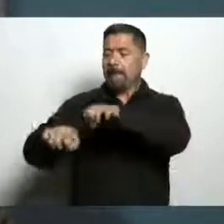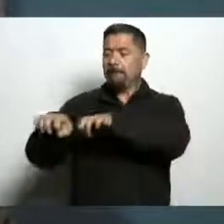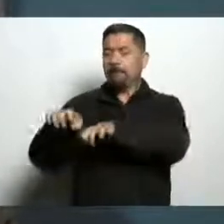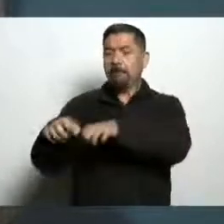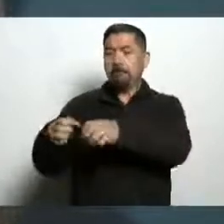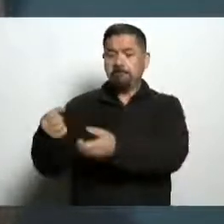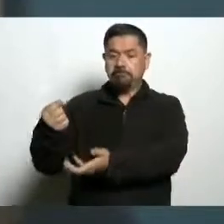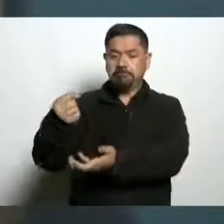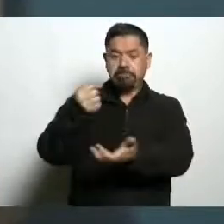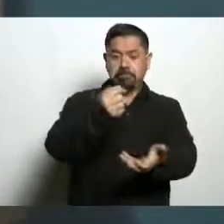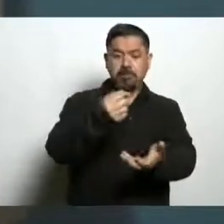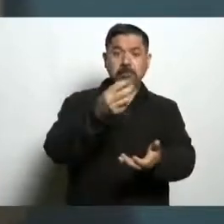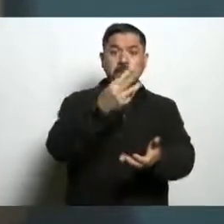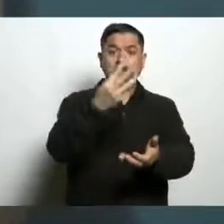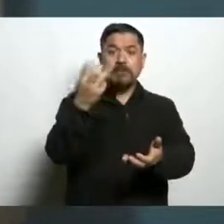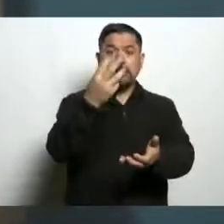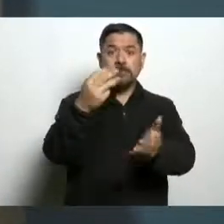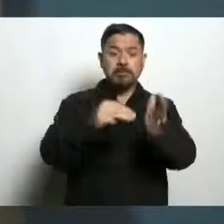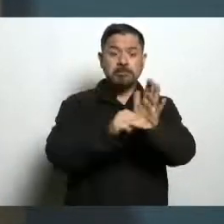millones de pesos